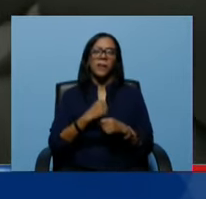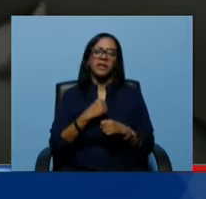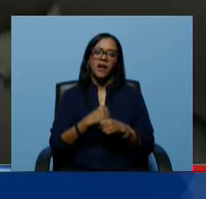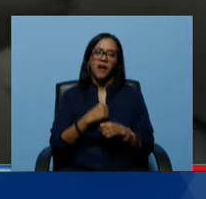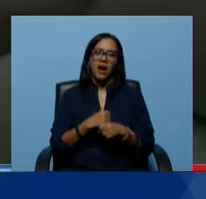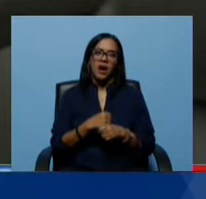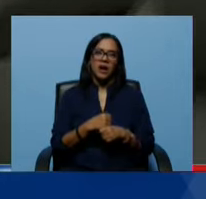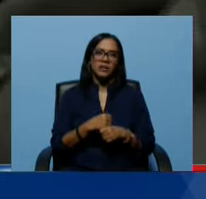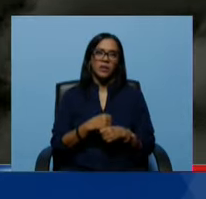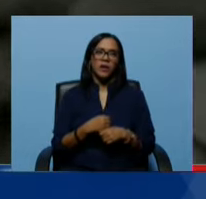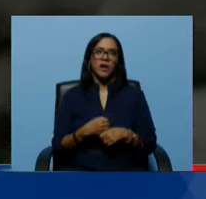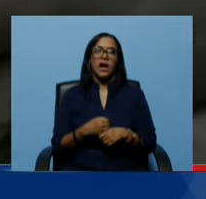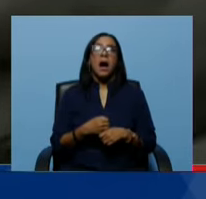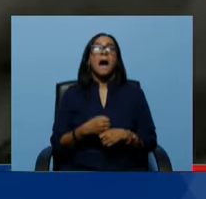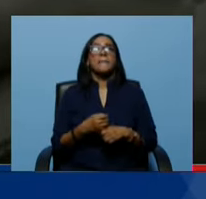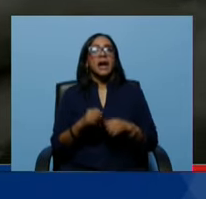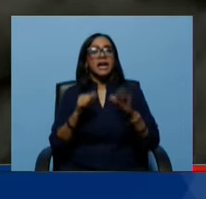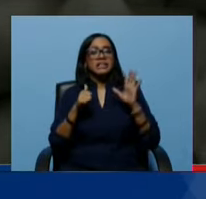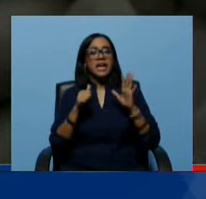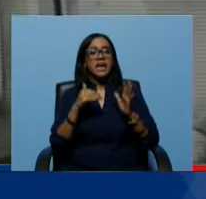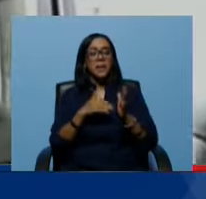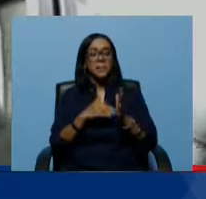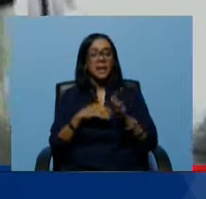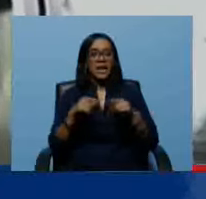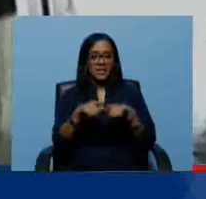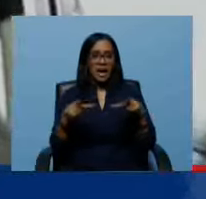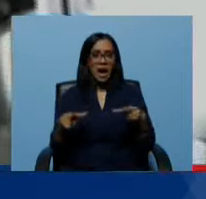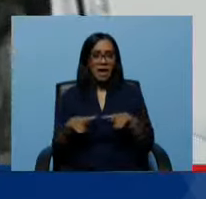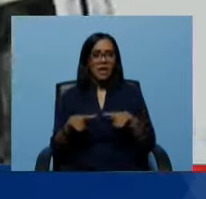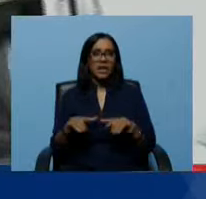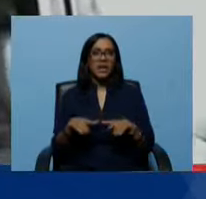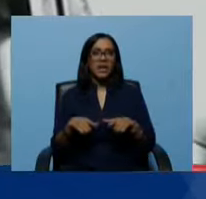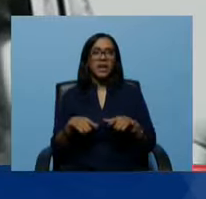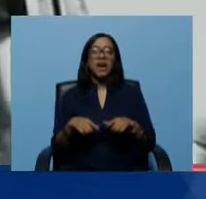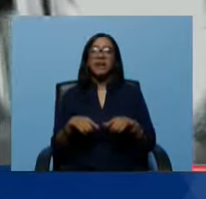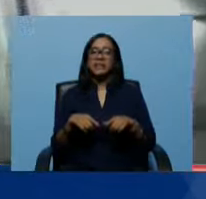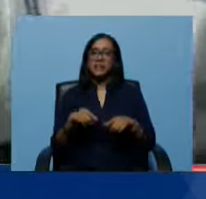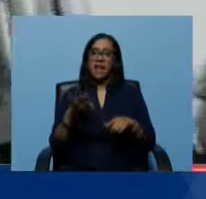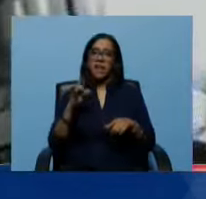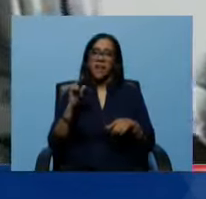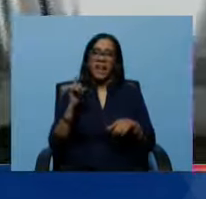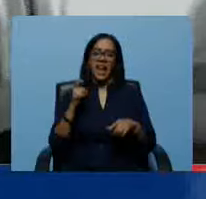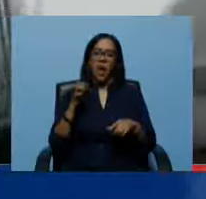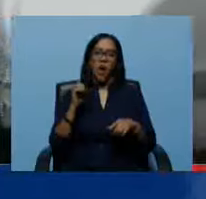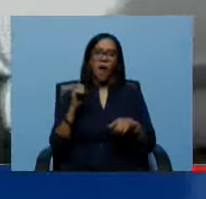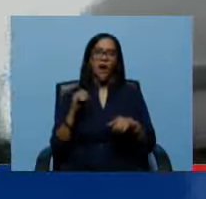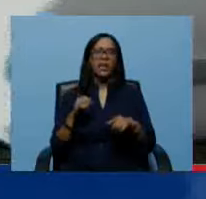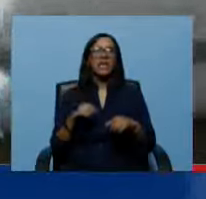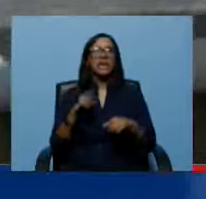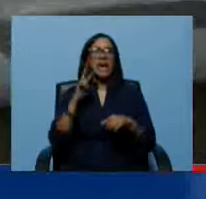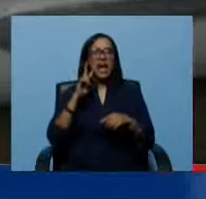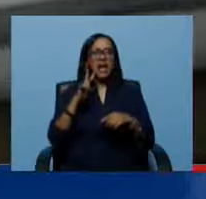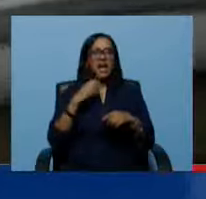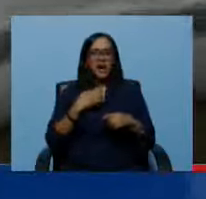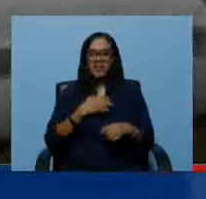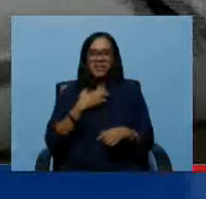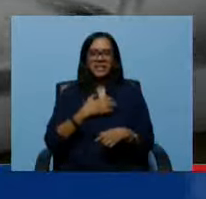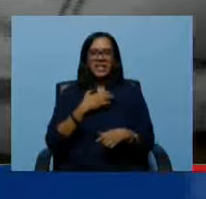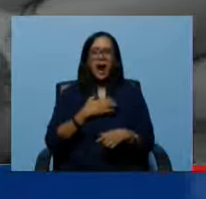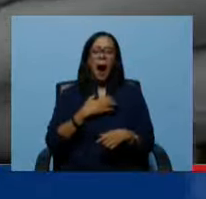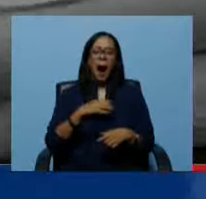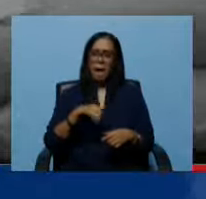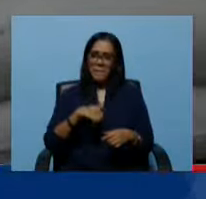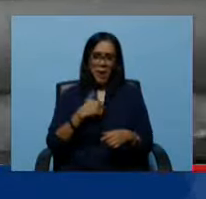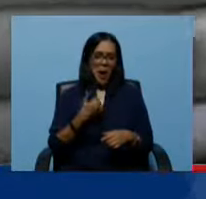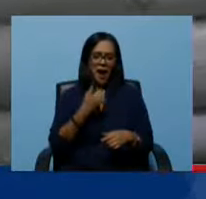este ciclo estamos trabajando para 6.000 hectáreas de frijol mungo, y hay dos grandes inquietudes o aportes que